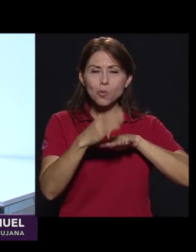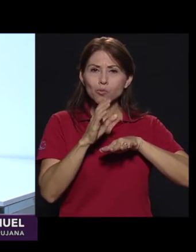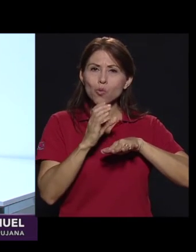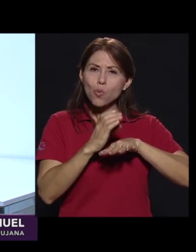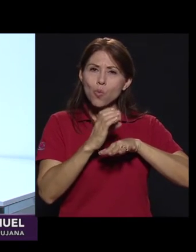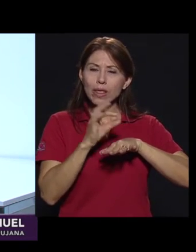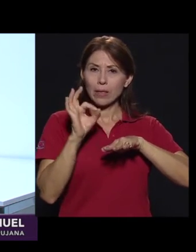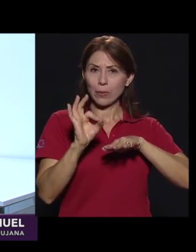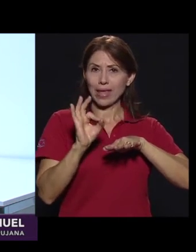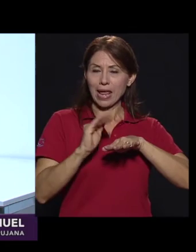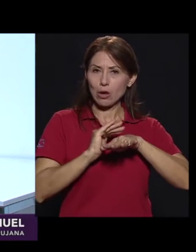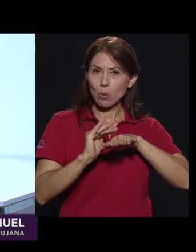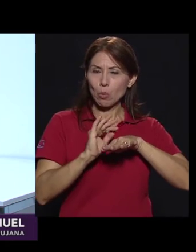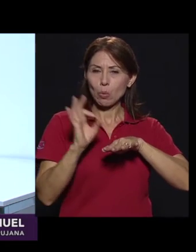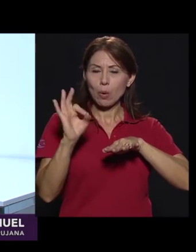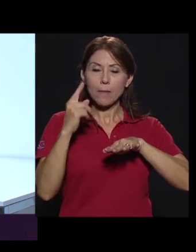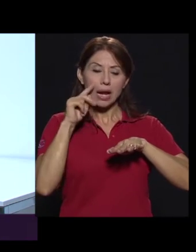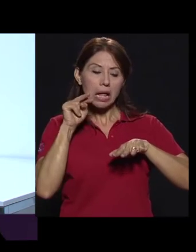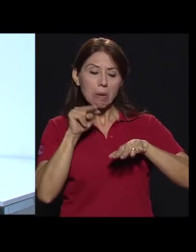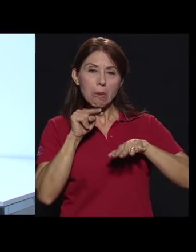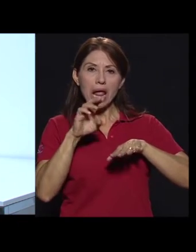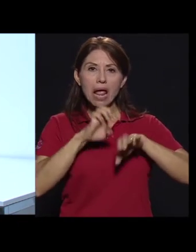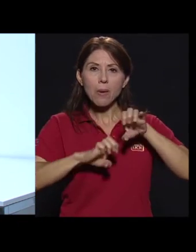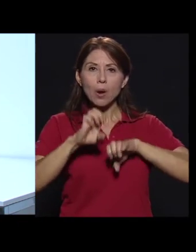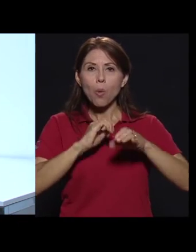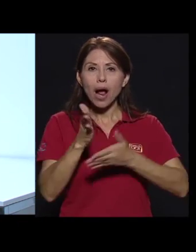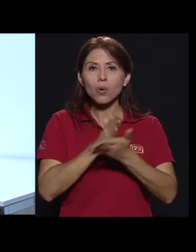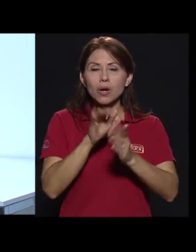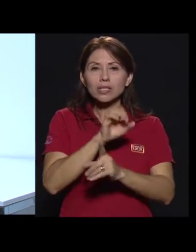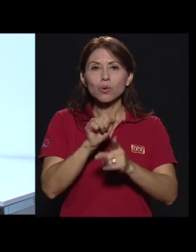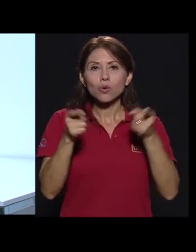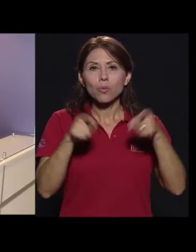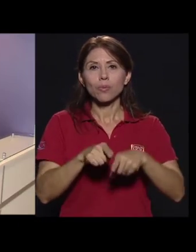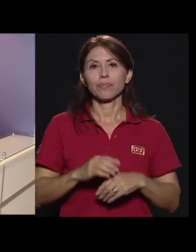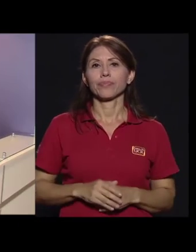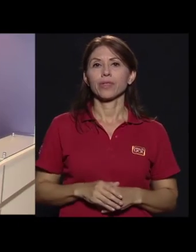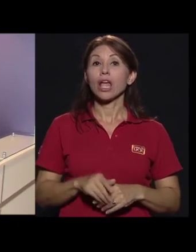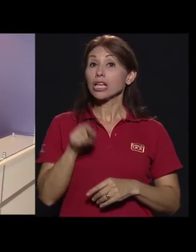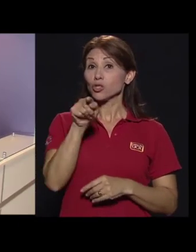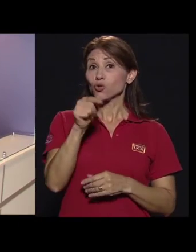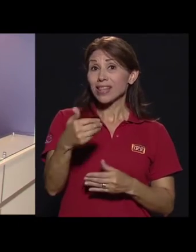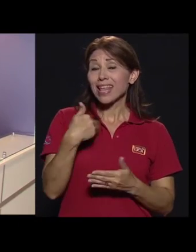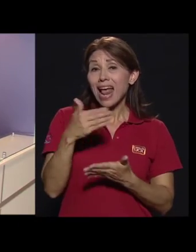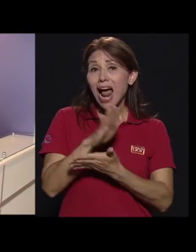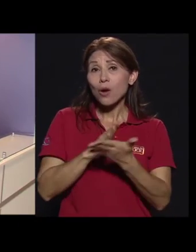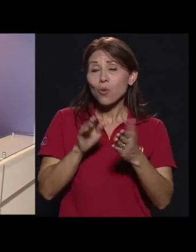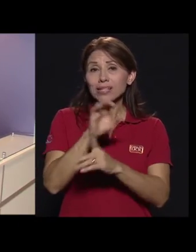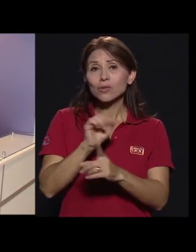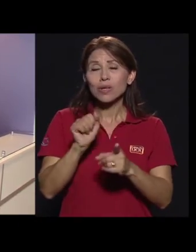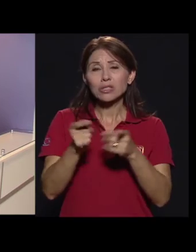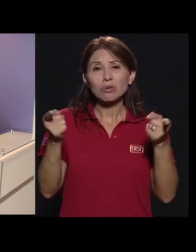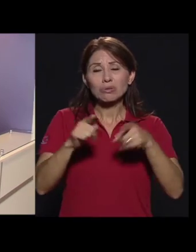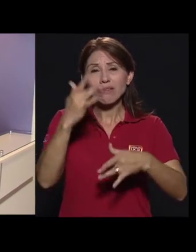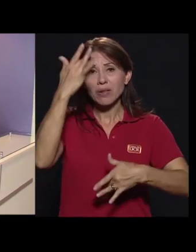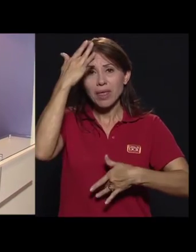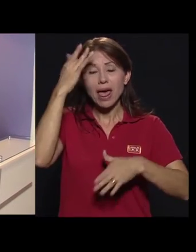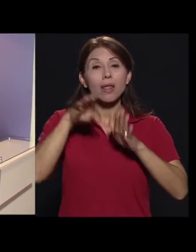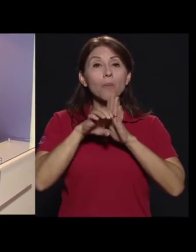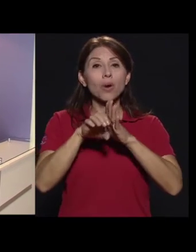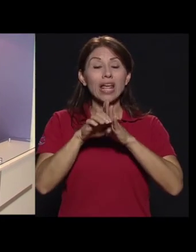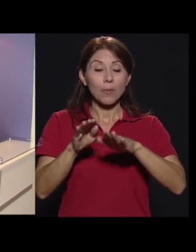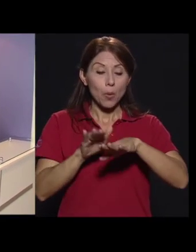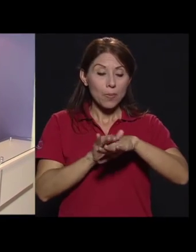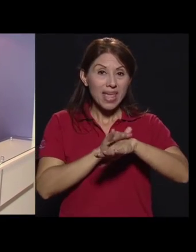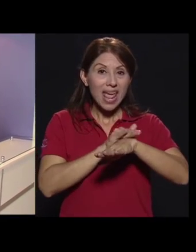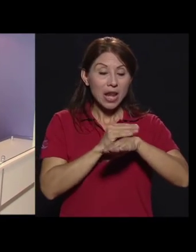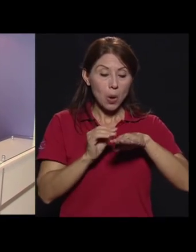buen tratamiento de sus pies, y estén evaluando cualquier otra lesióncita a tiempo. Si usted presenta alguna de estas enfermedades, como hongos